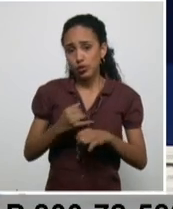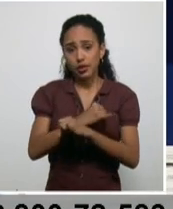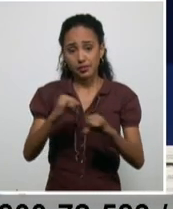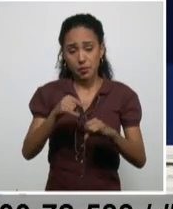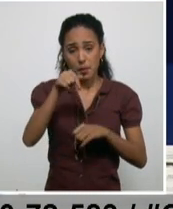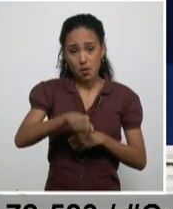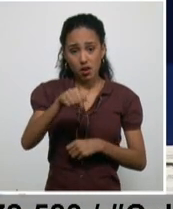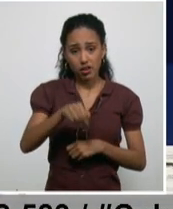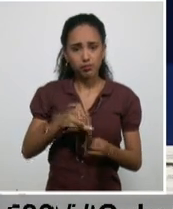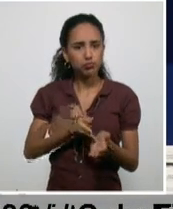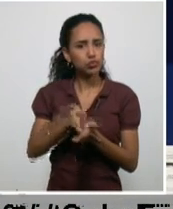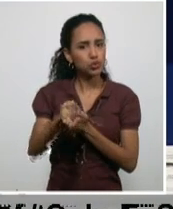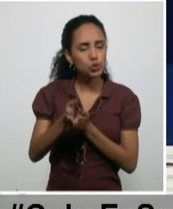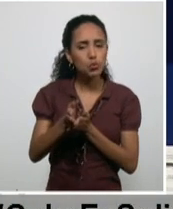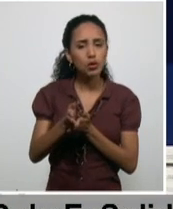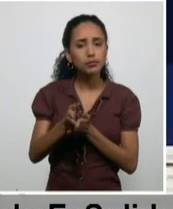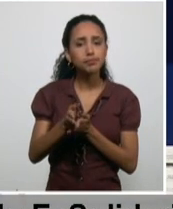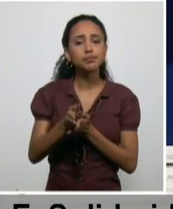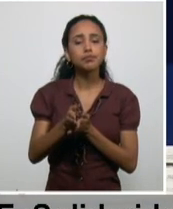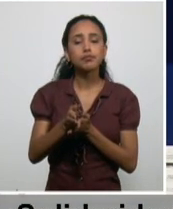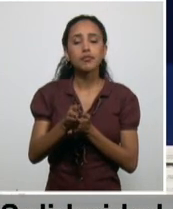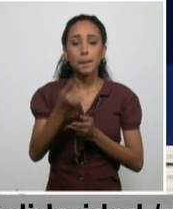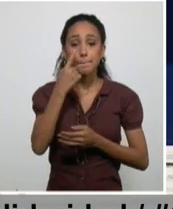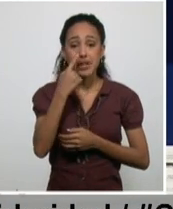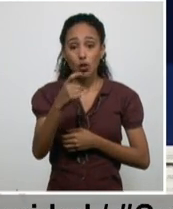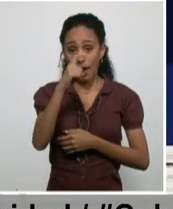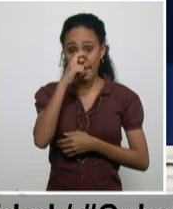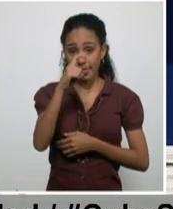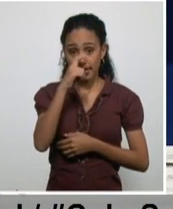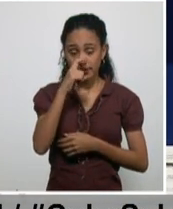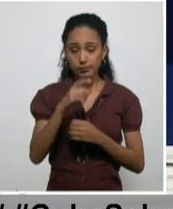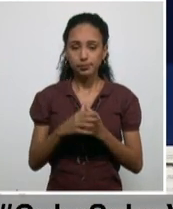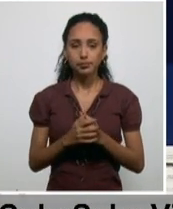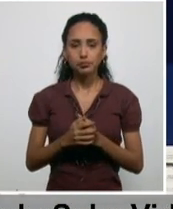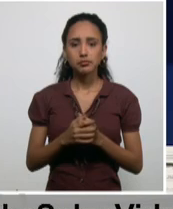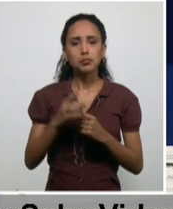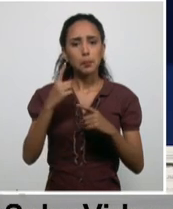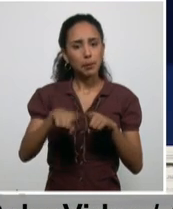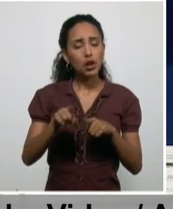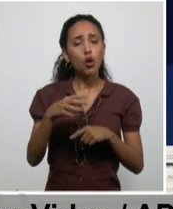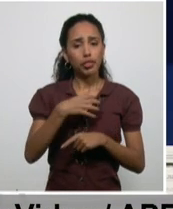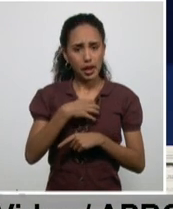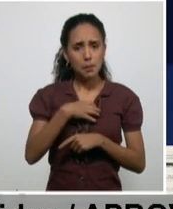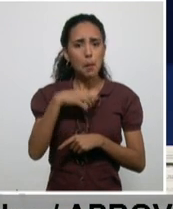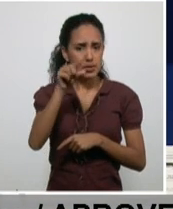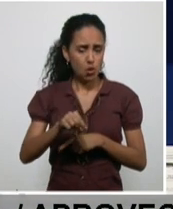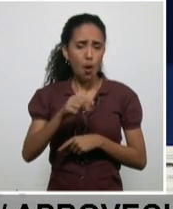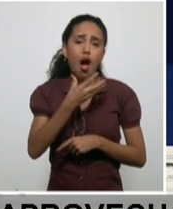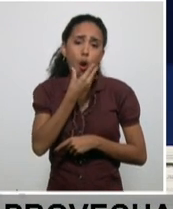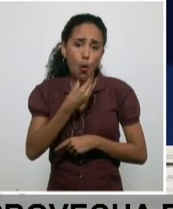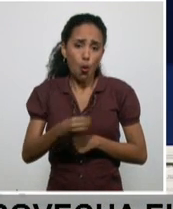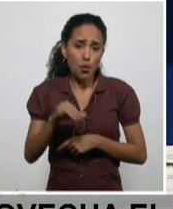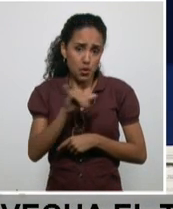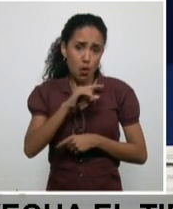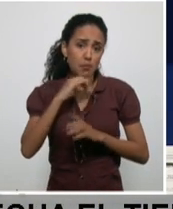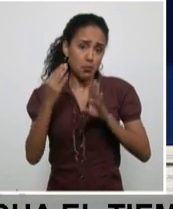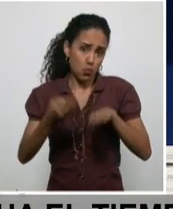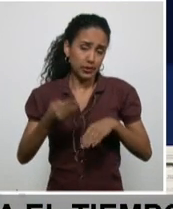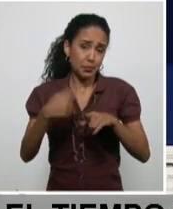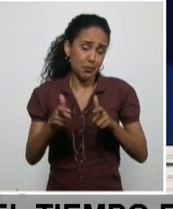sigue teniendo en cuenta la edad, aunque hemos tenido personas no de edad avanzada, pero predomina la